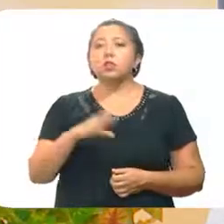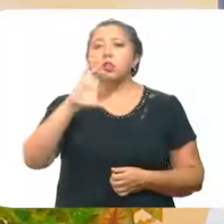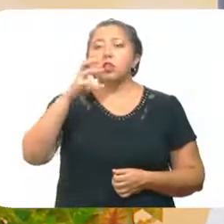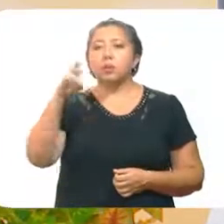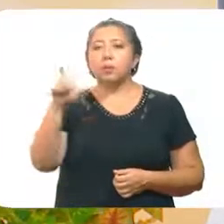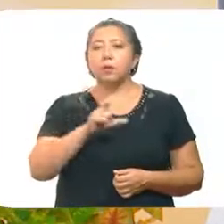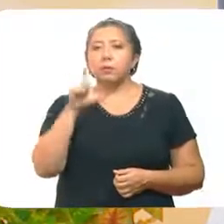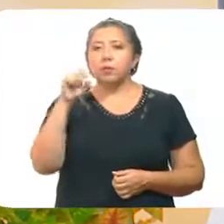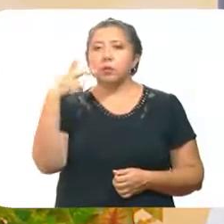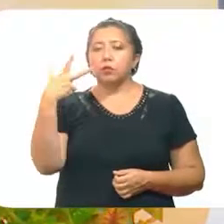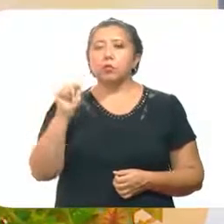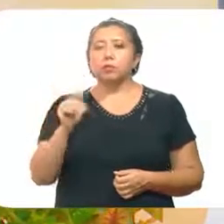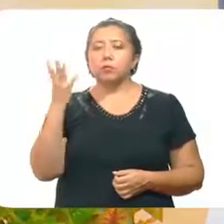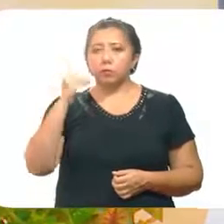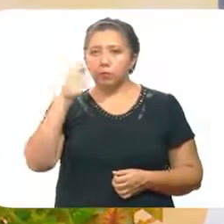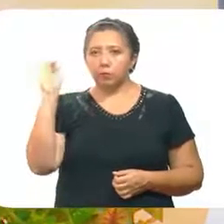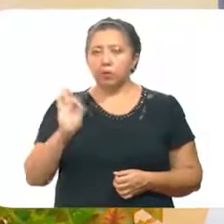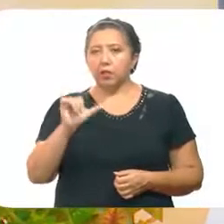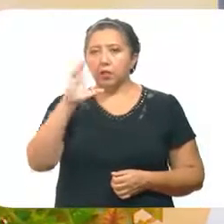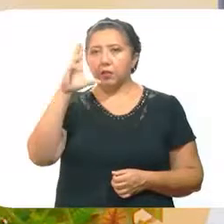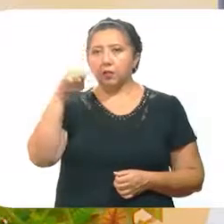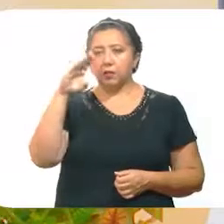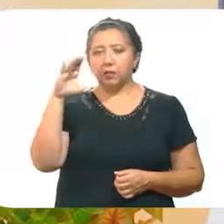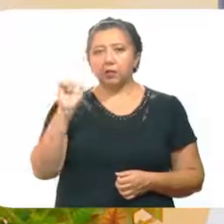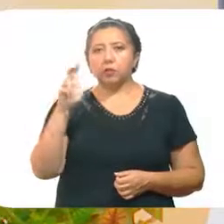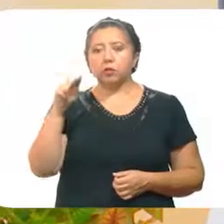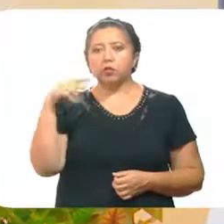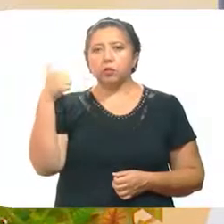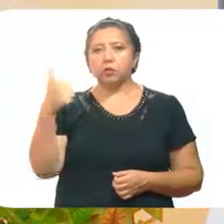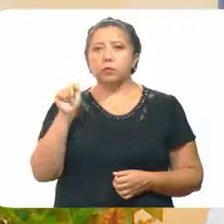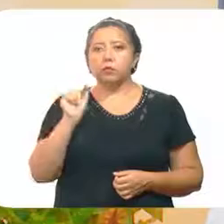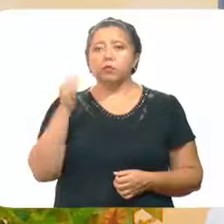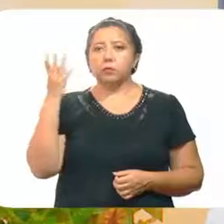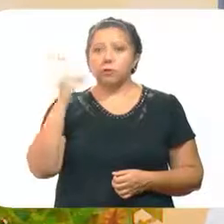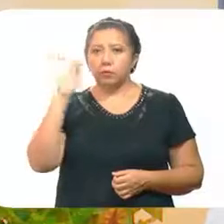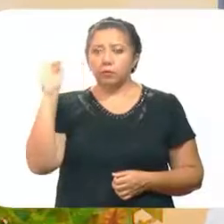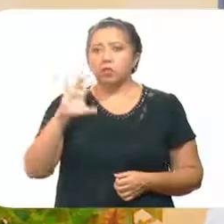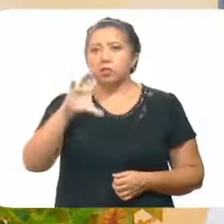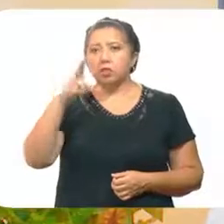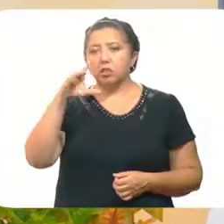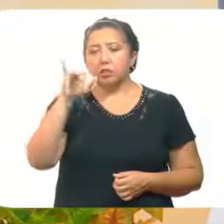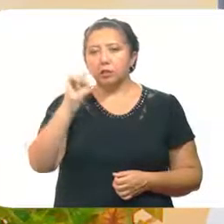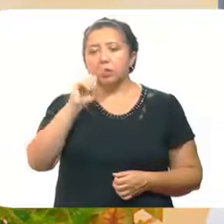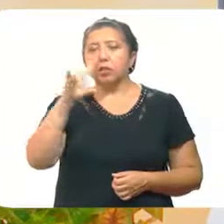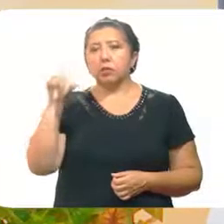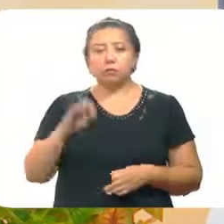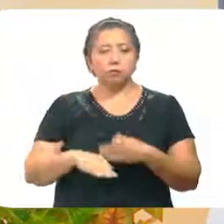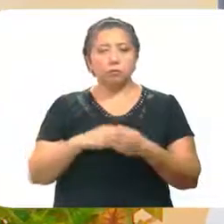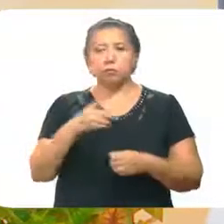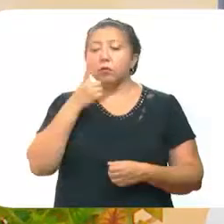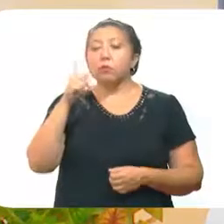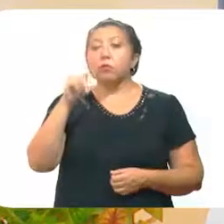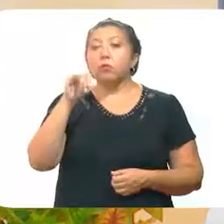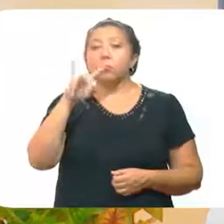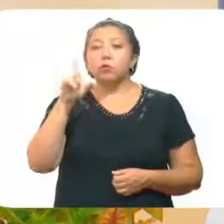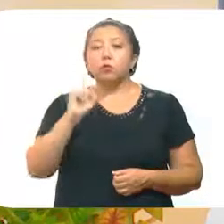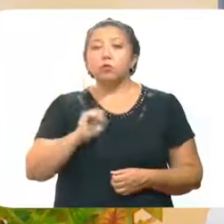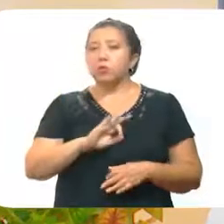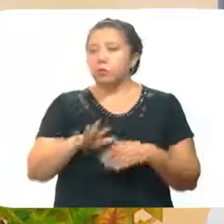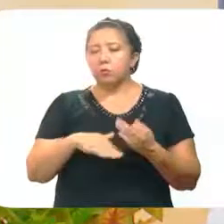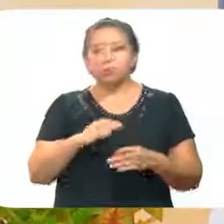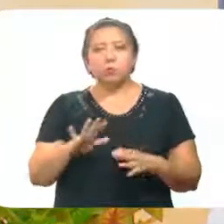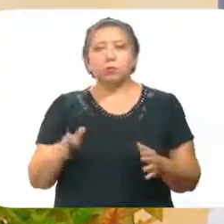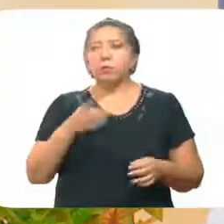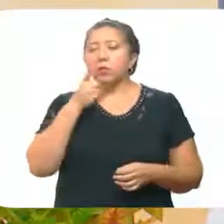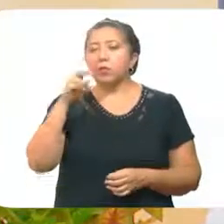Chemash 28.9%, Acanqué 86.9%, Chichimilá 100%, Buxot